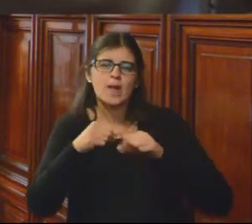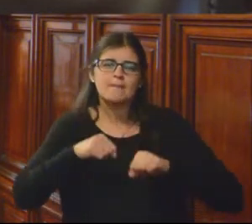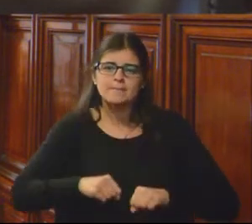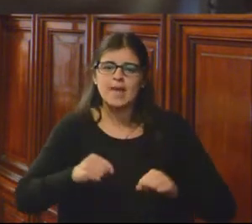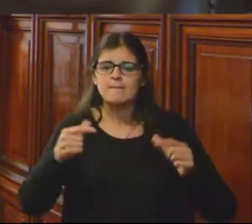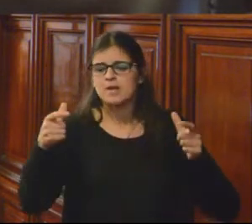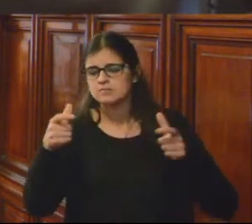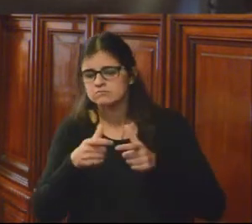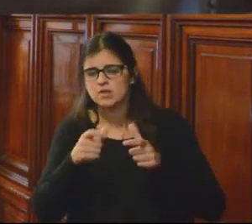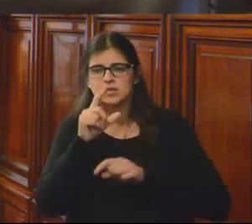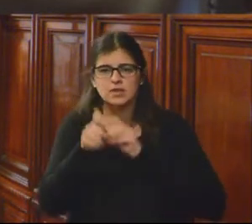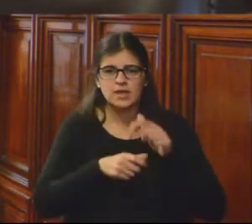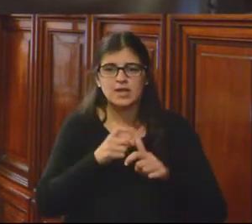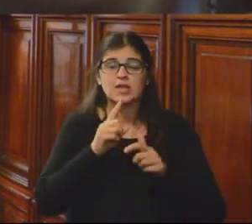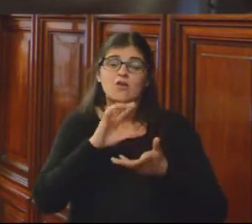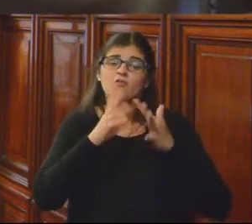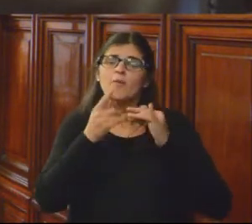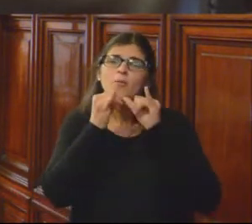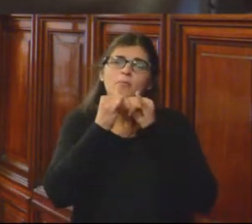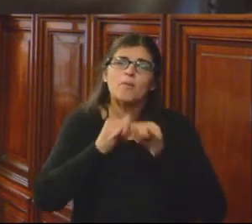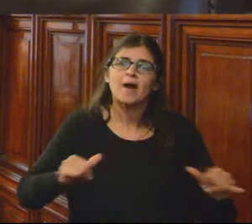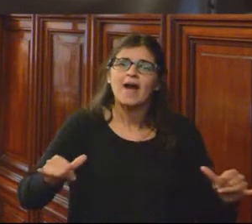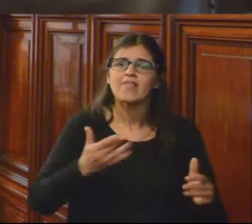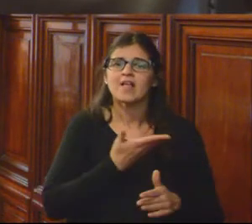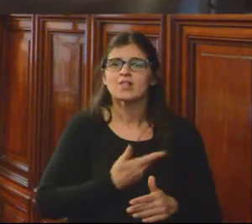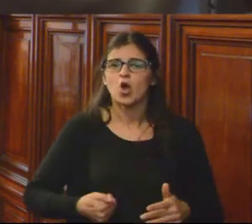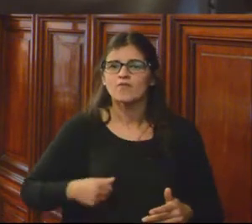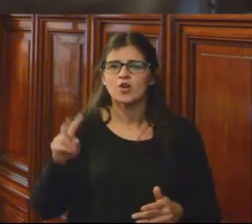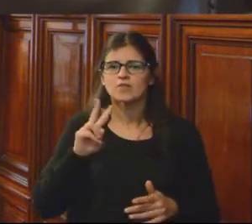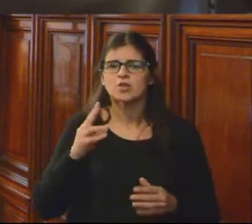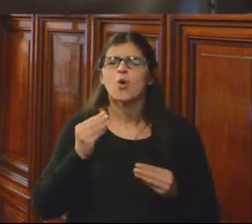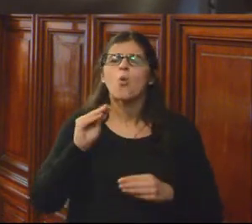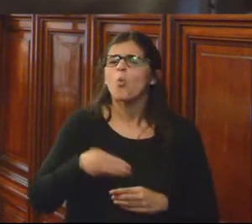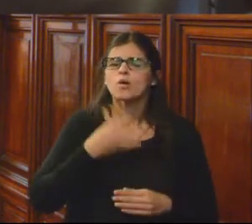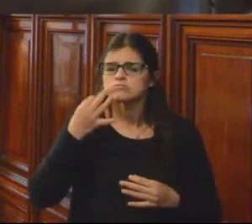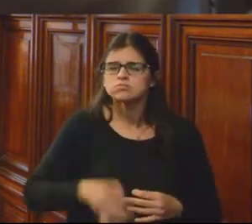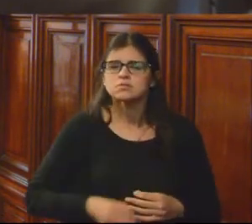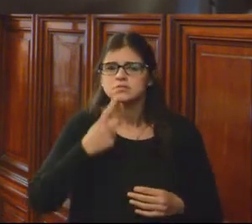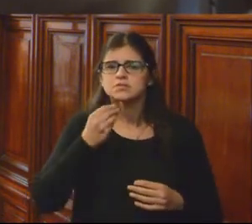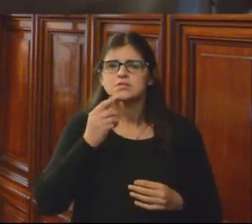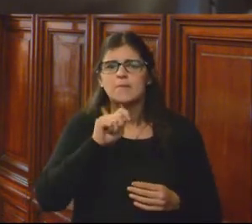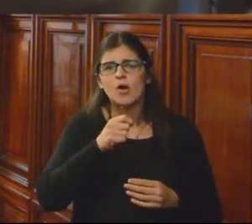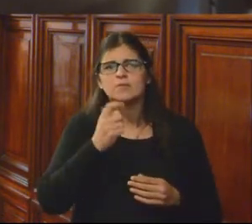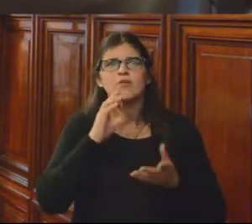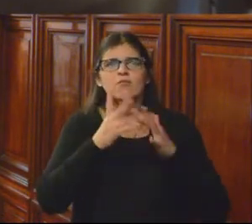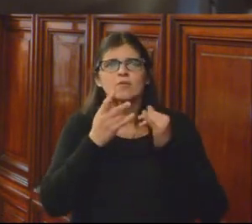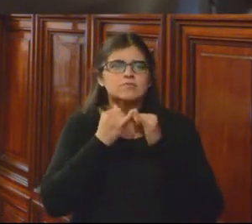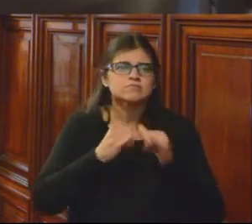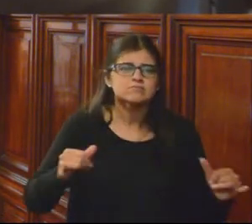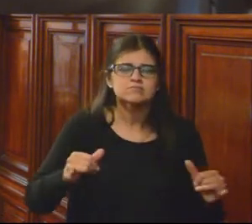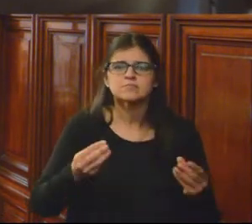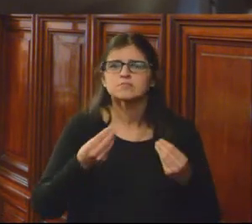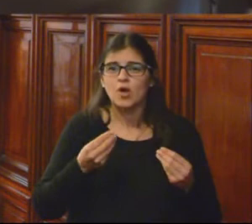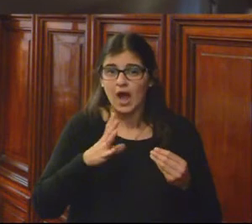sociedad civil y como instrumento de propaganda del gobierno venezolano. ¿Cuál es la programación de los canales y de los medios públicos?